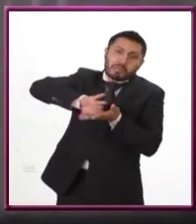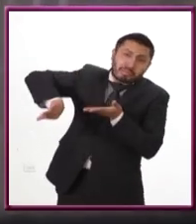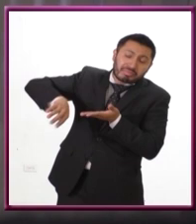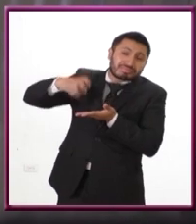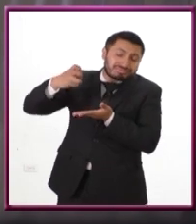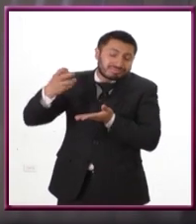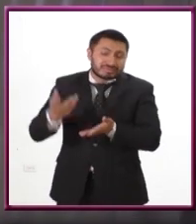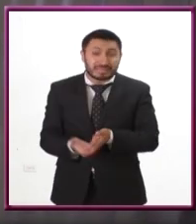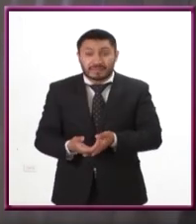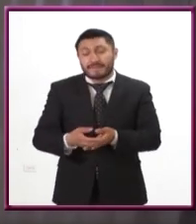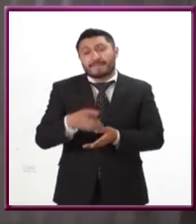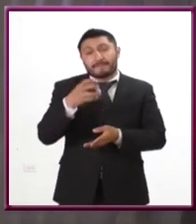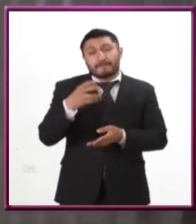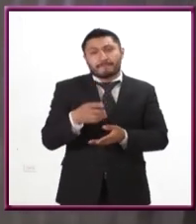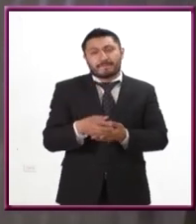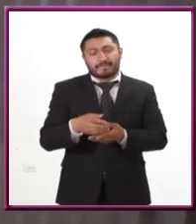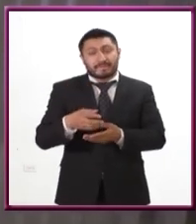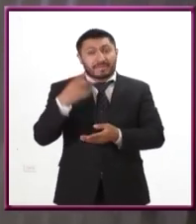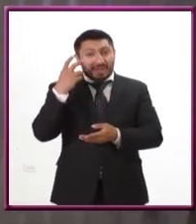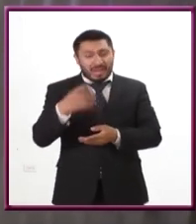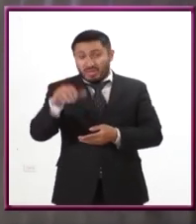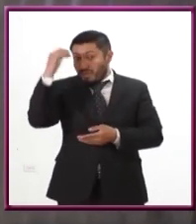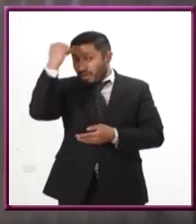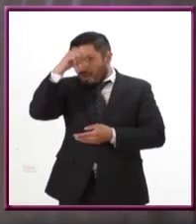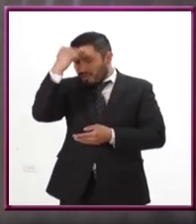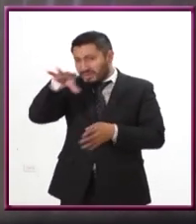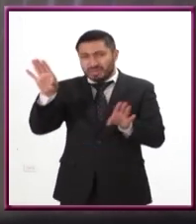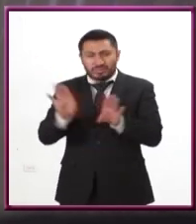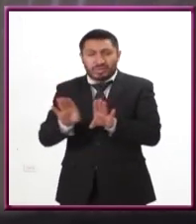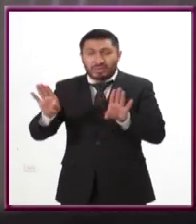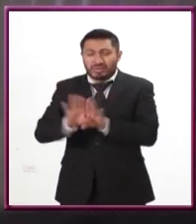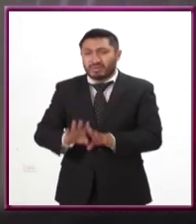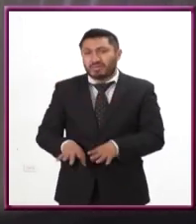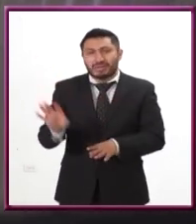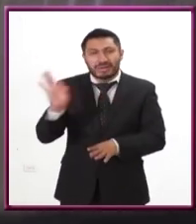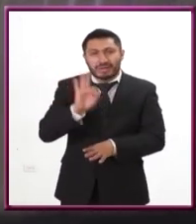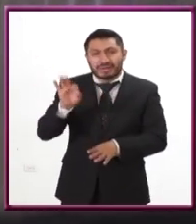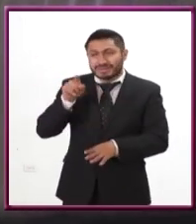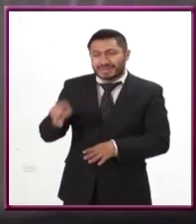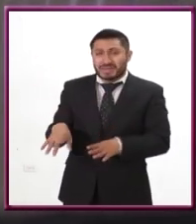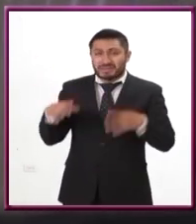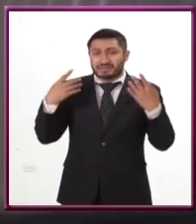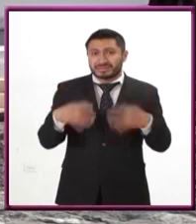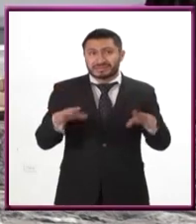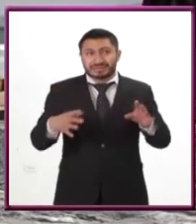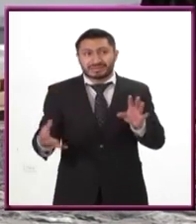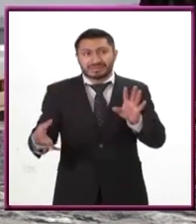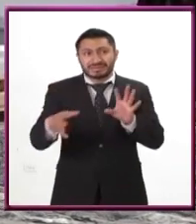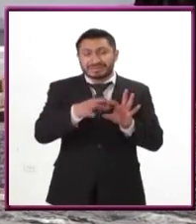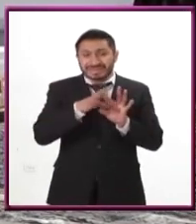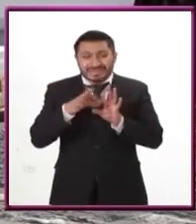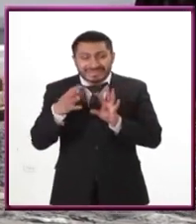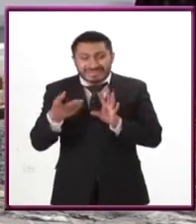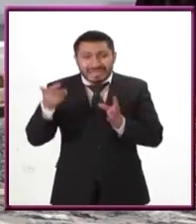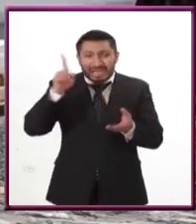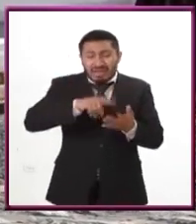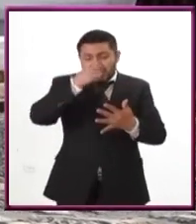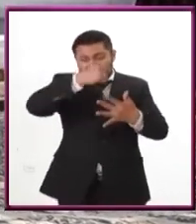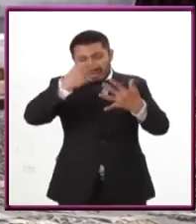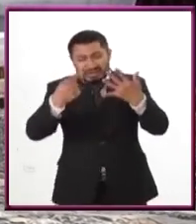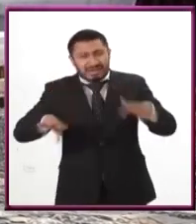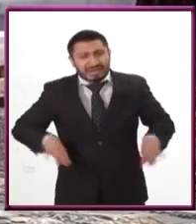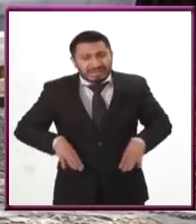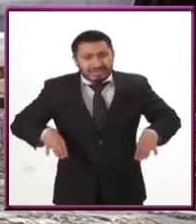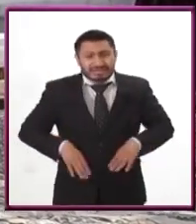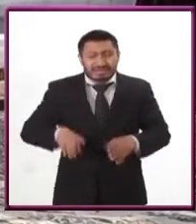social. Por esta razón, el autismo ha sido malinterpretado a menudo como si fuese esencialmente un conjunto de